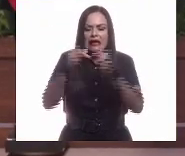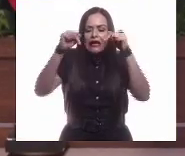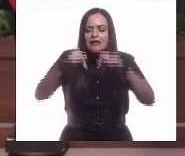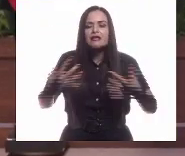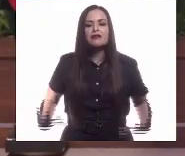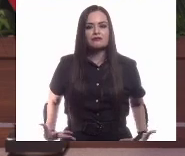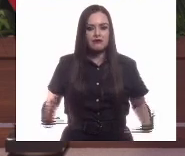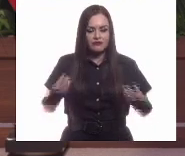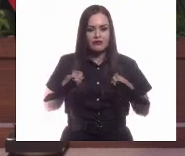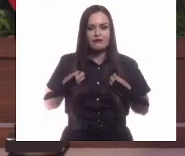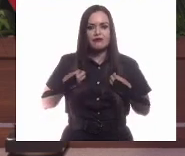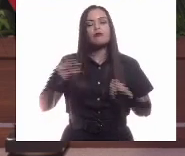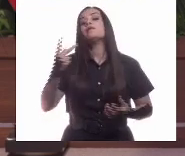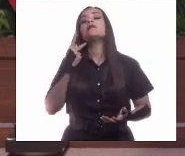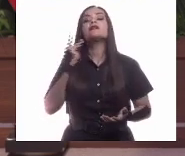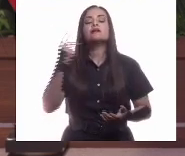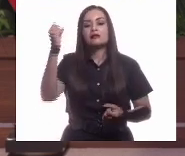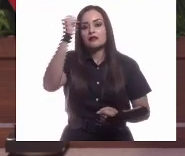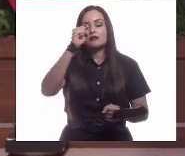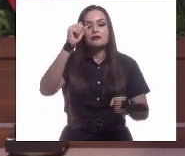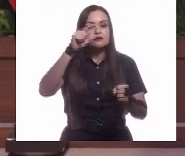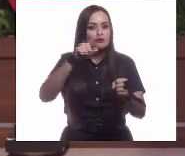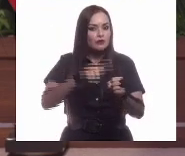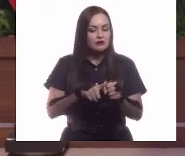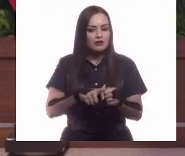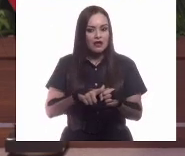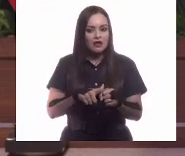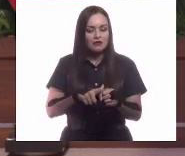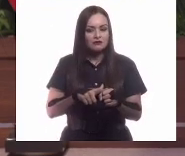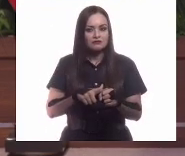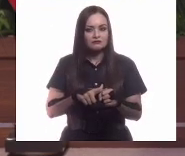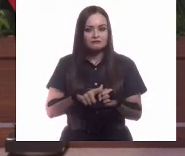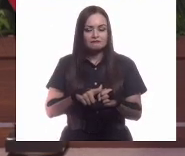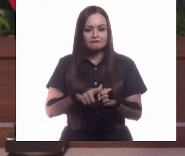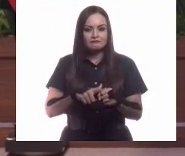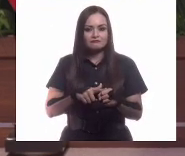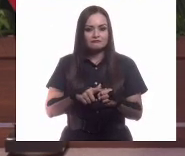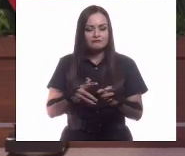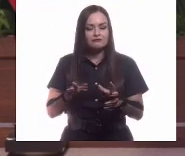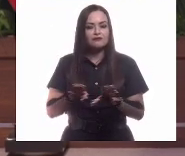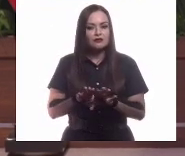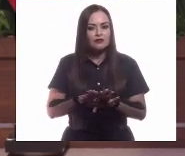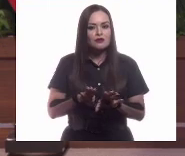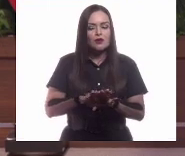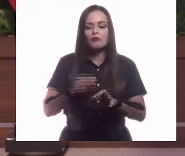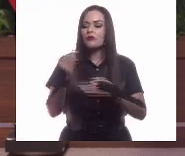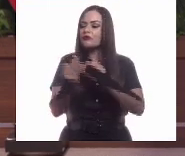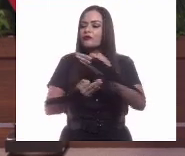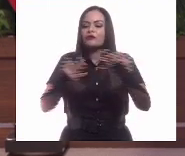La política social enlaza aspiraciones particulares con un mosaico social.